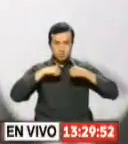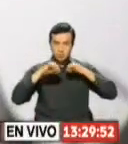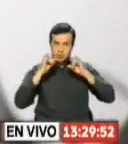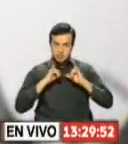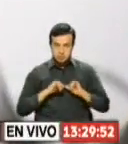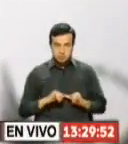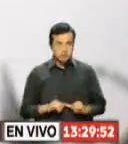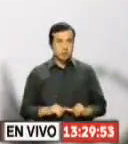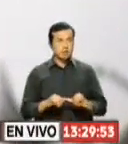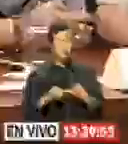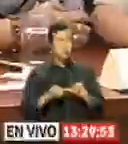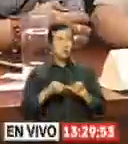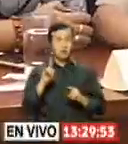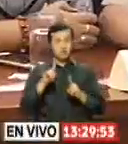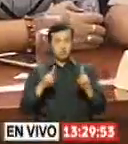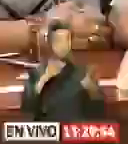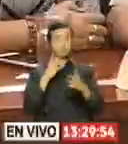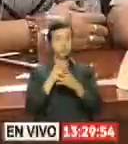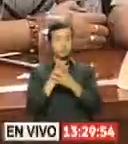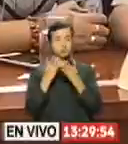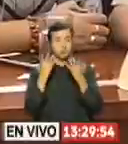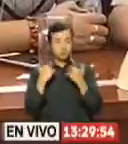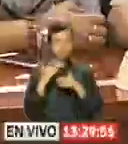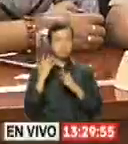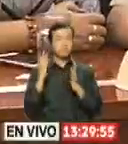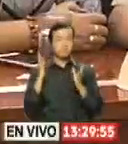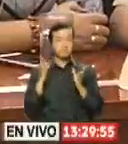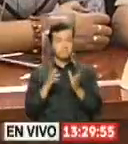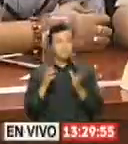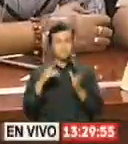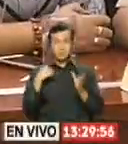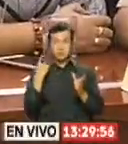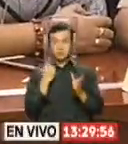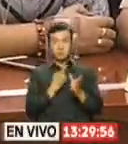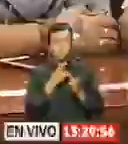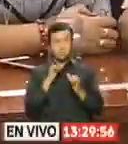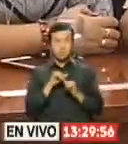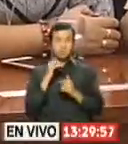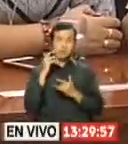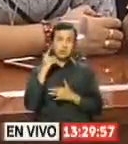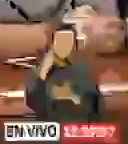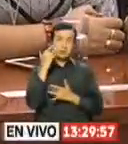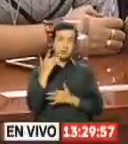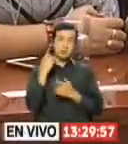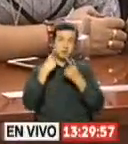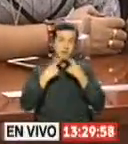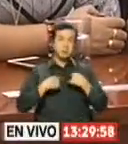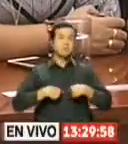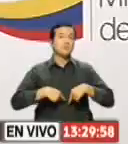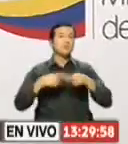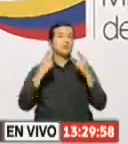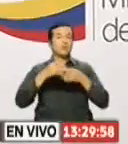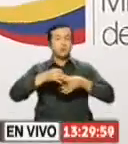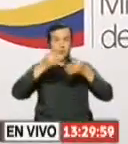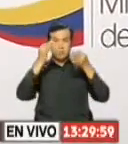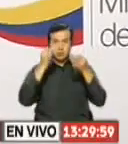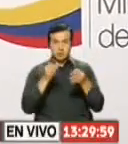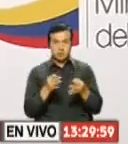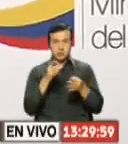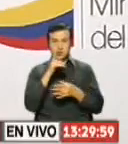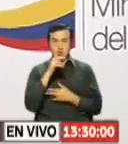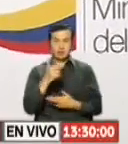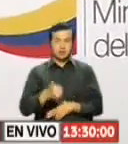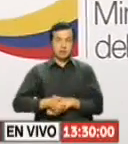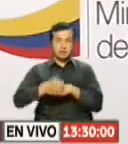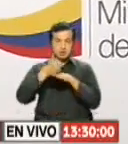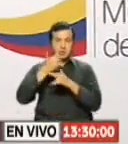y que existen detenciones pendientes. Nosotros estamos a la espera de una declaración oficial del